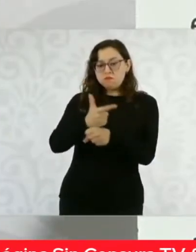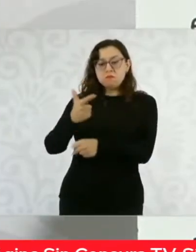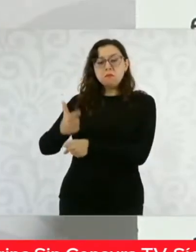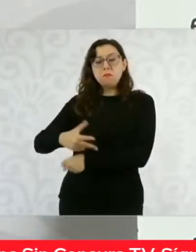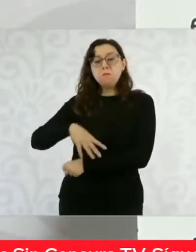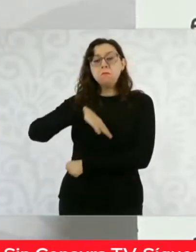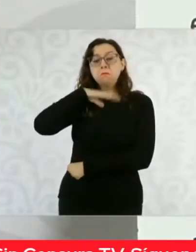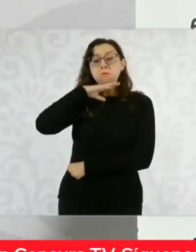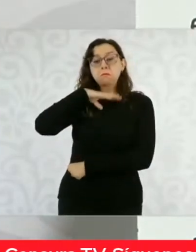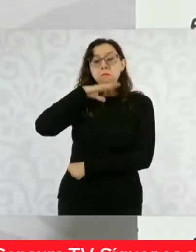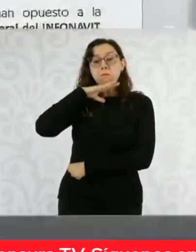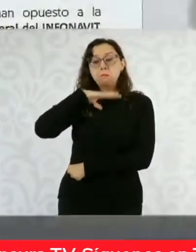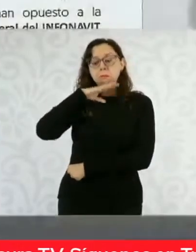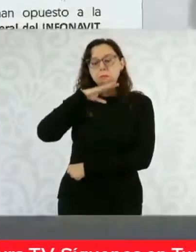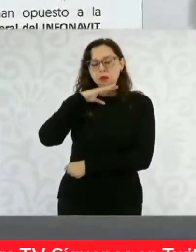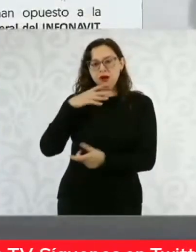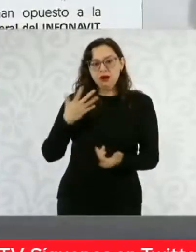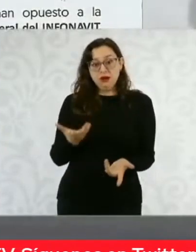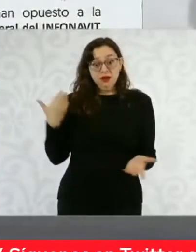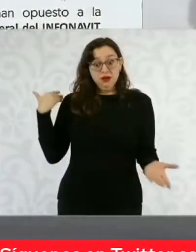que se han venido dando.